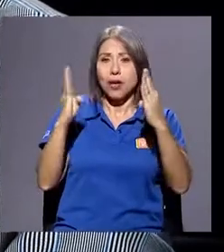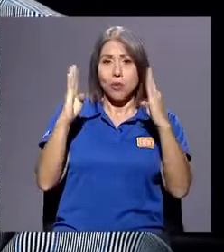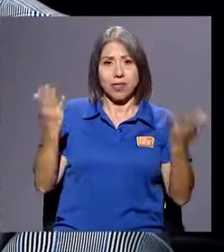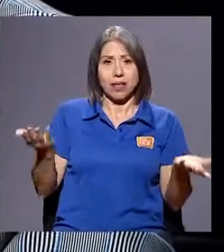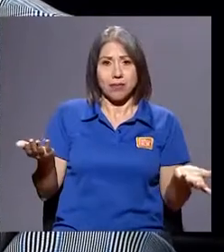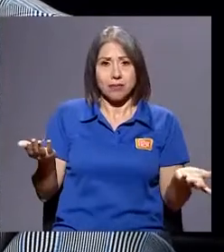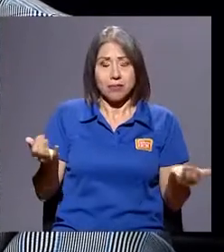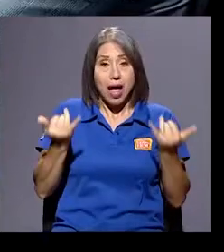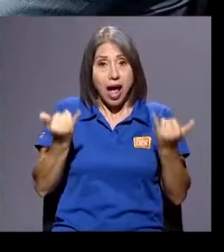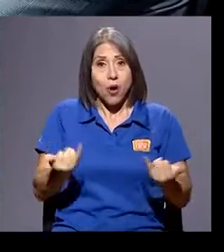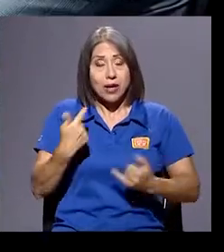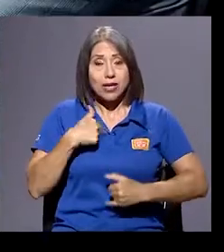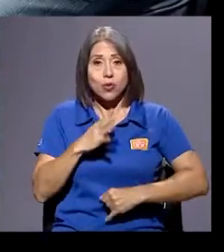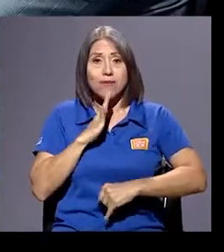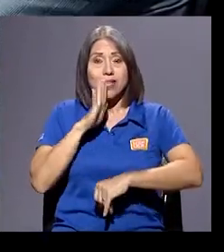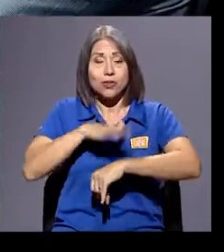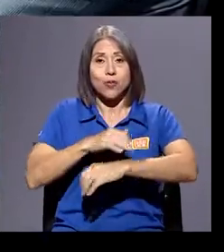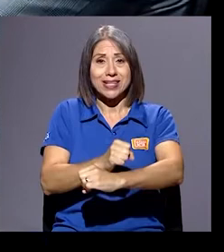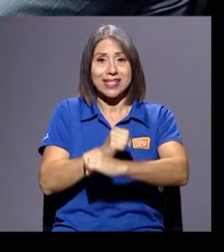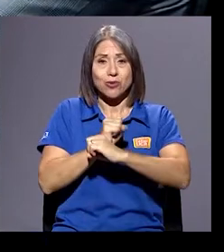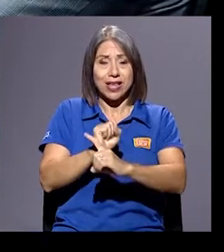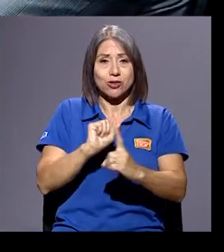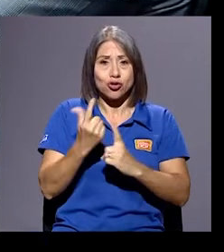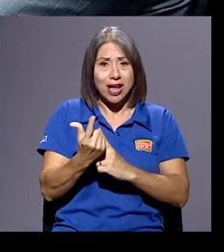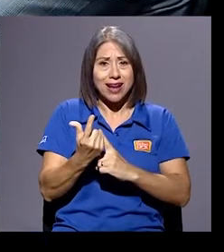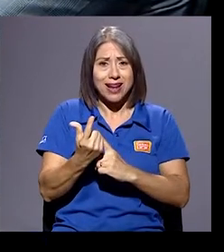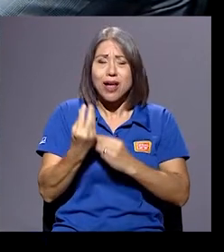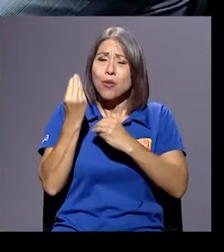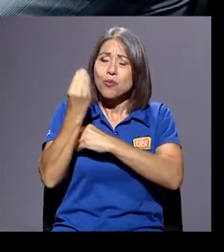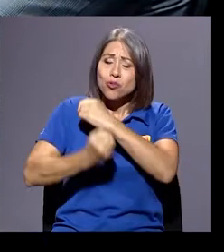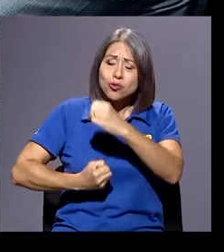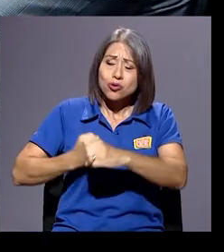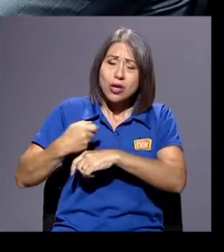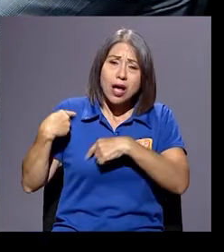social, una discusión que se tiene por años,